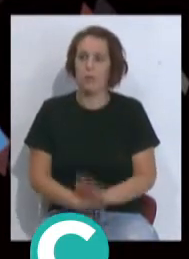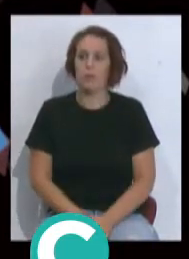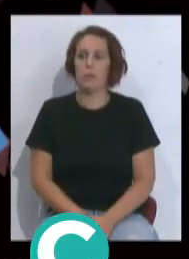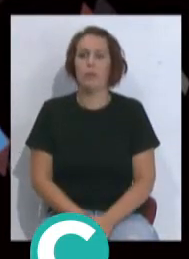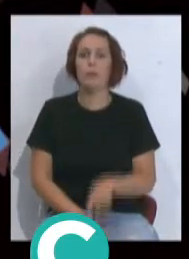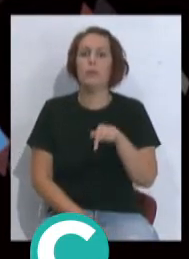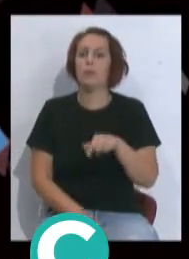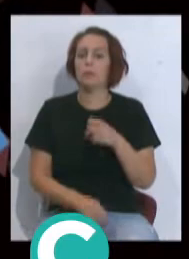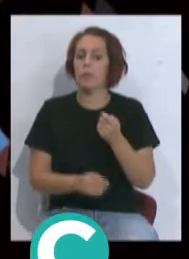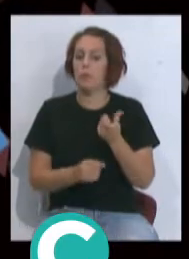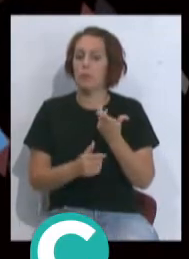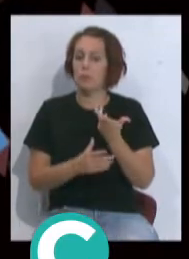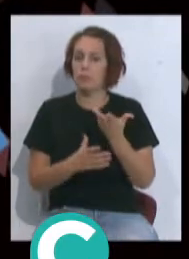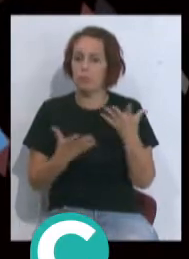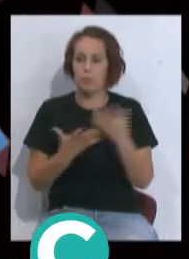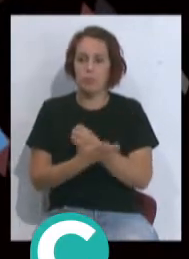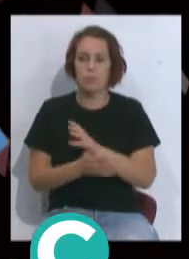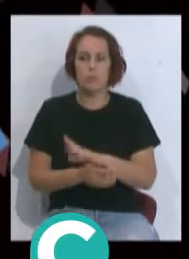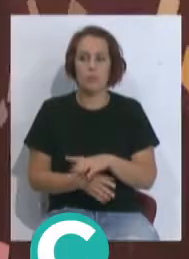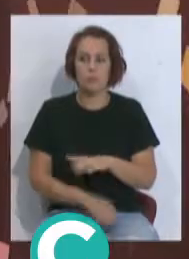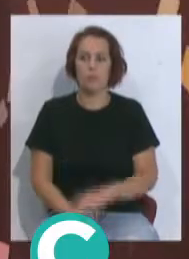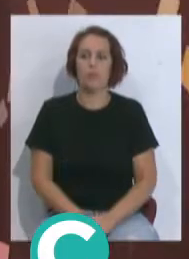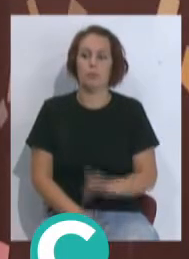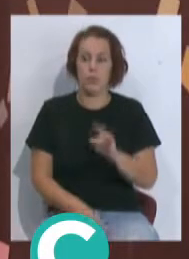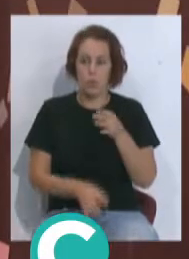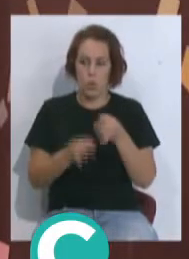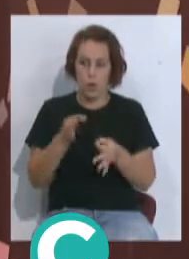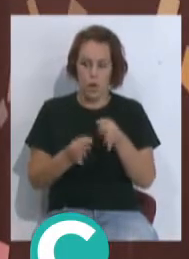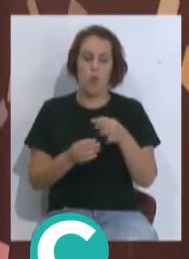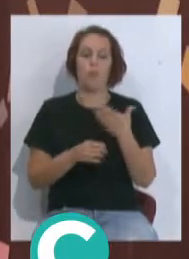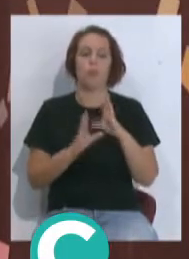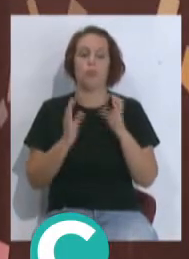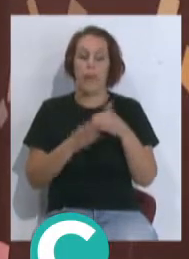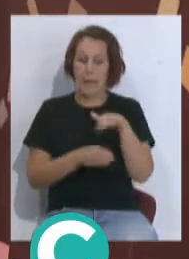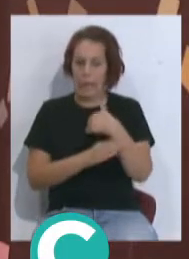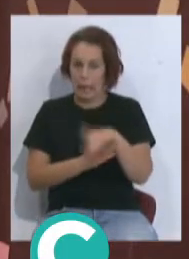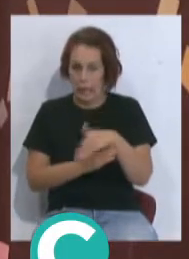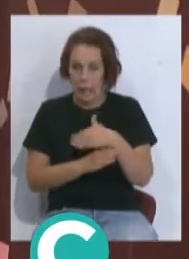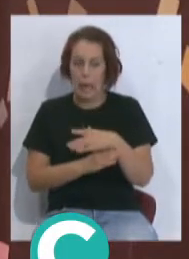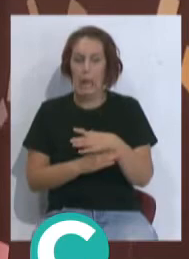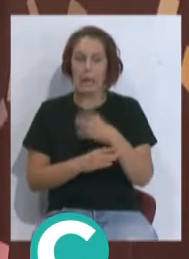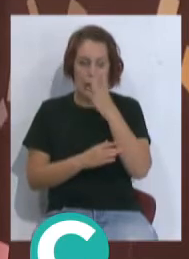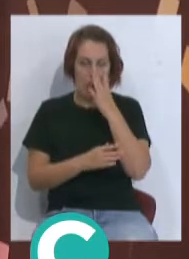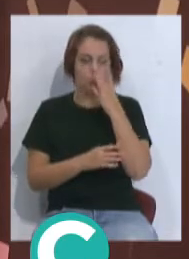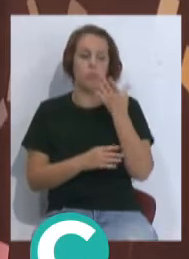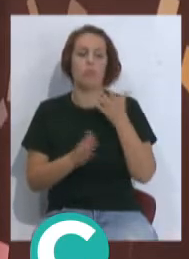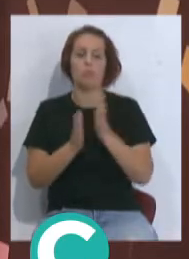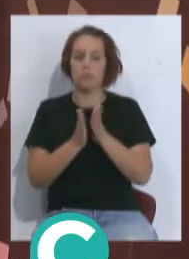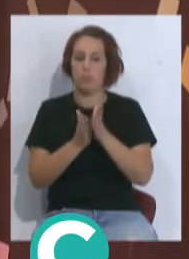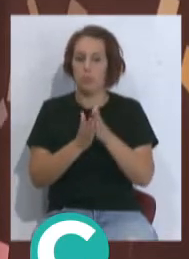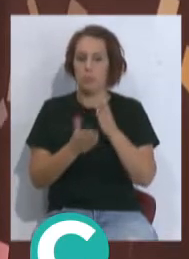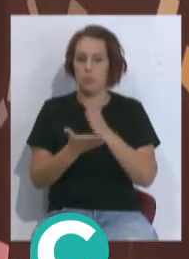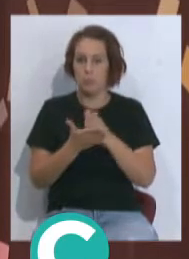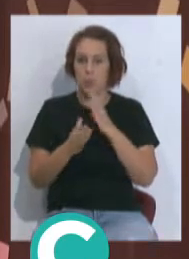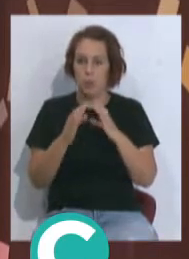yo creo que cabe un poco todo, eso, ¿no? Ahí está, ¿vale? Eso es. Eso, jurado, callejera, compañera con los medios, ¿con qué faceta te